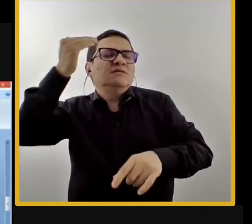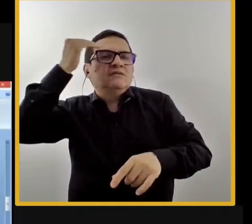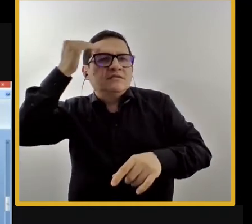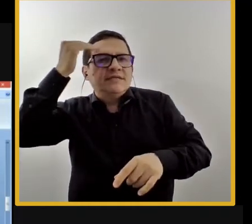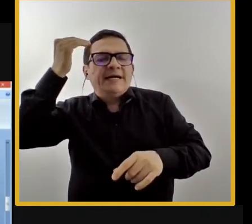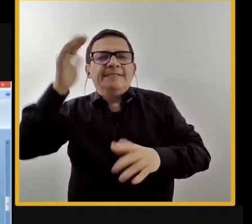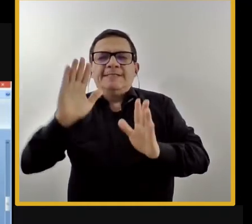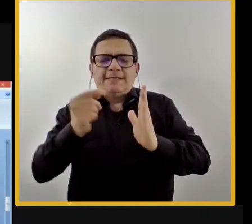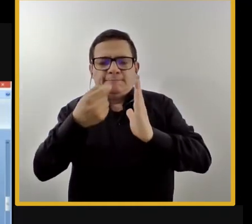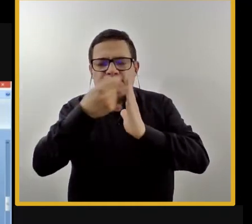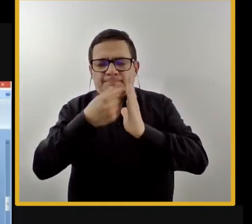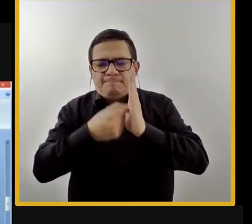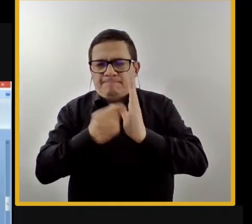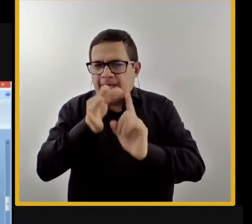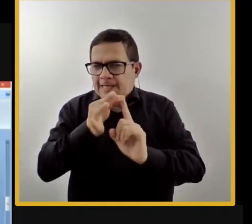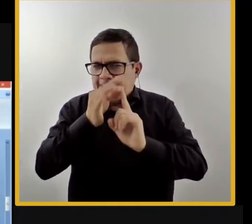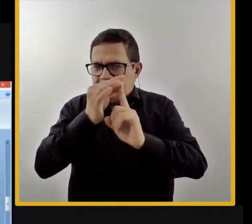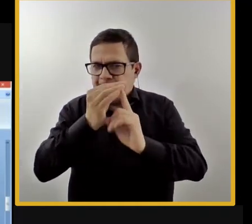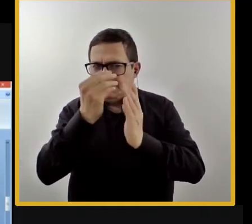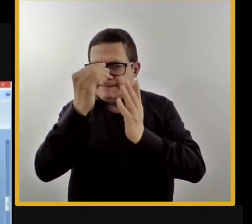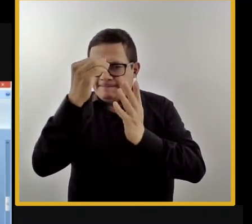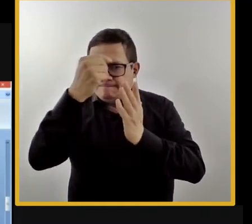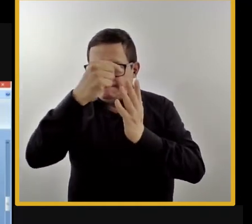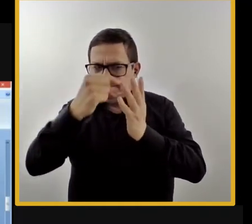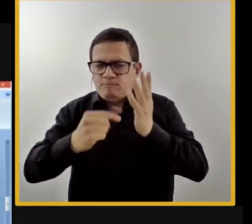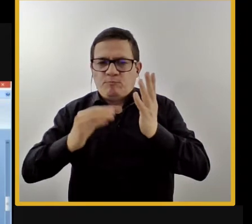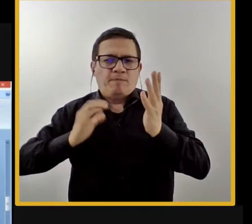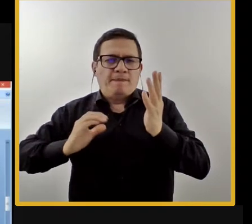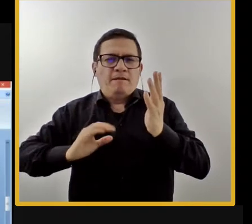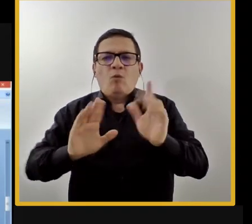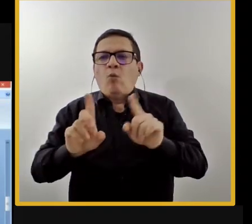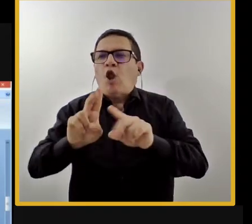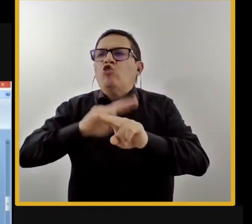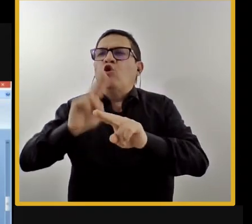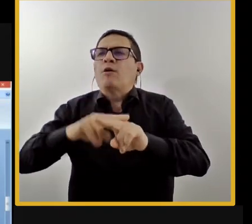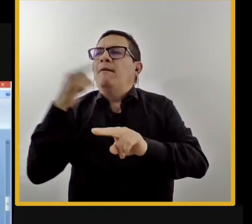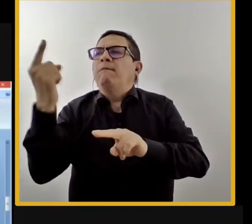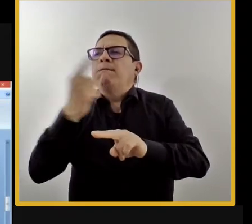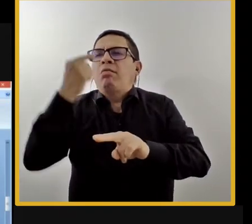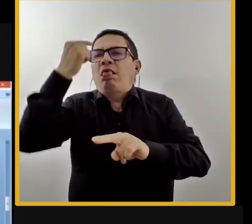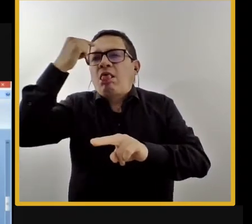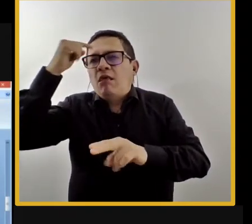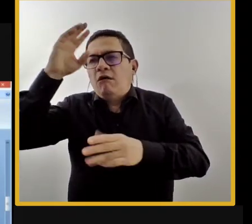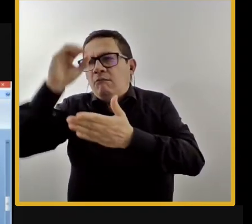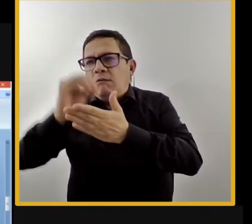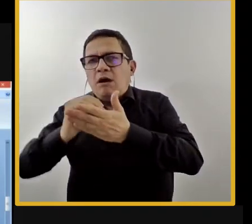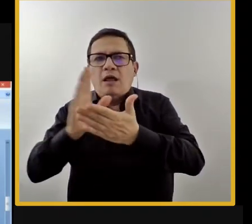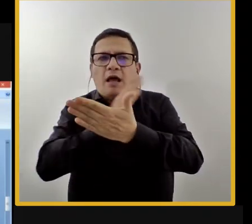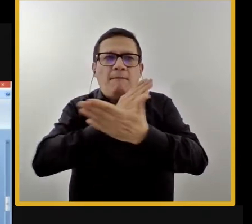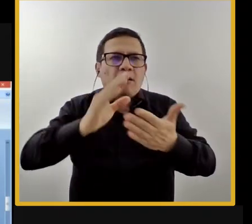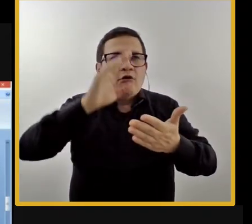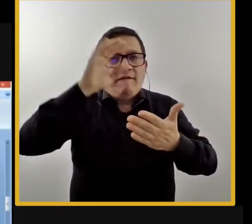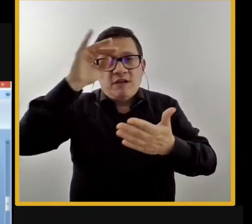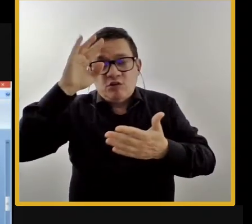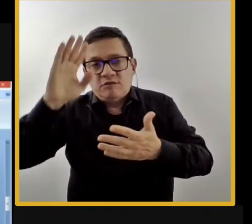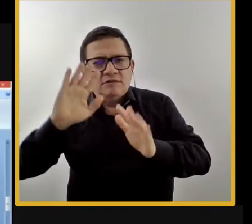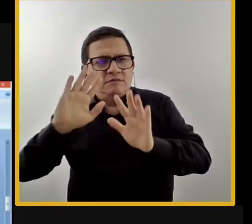ciertas notas especiales que lo distinguen del conocimiento ordinario o vulgar y del filosófico. Entre